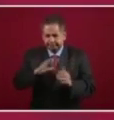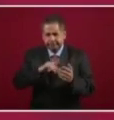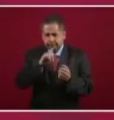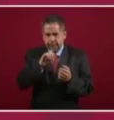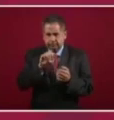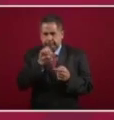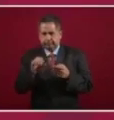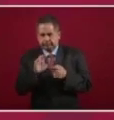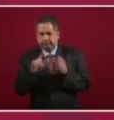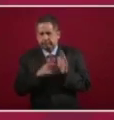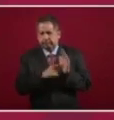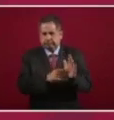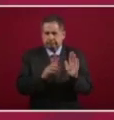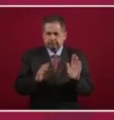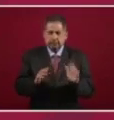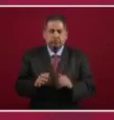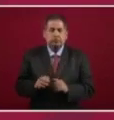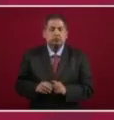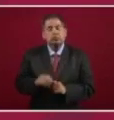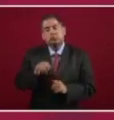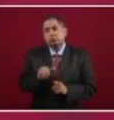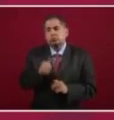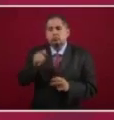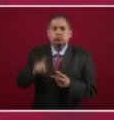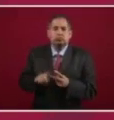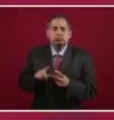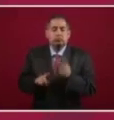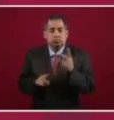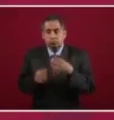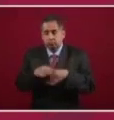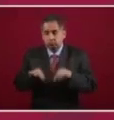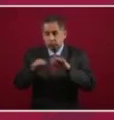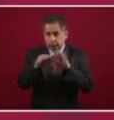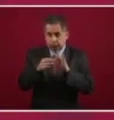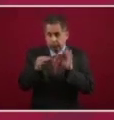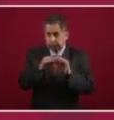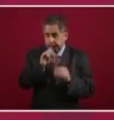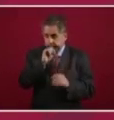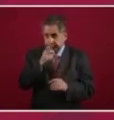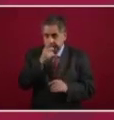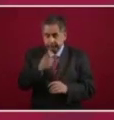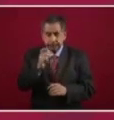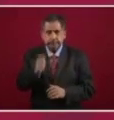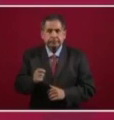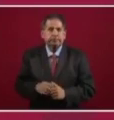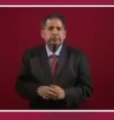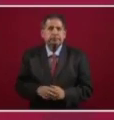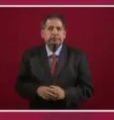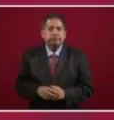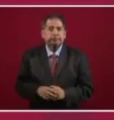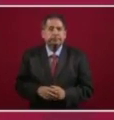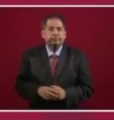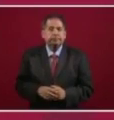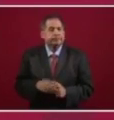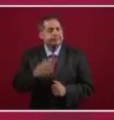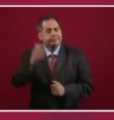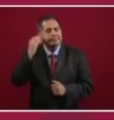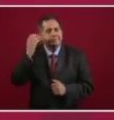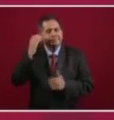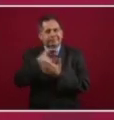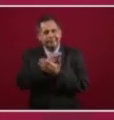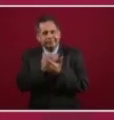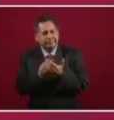Eso es una cuestión. Lo otro que es importante es que se entregaron